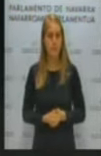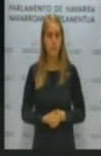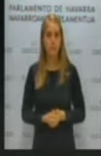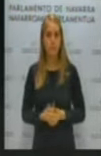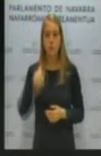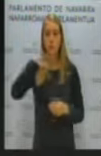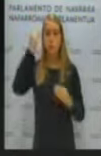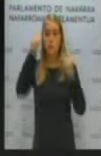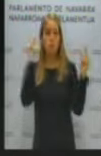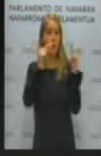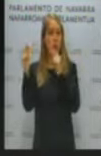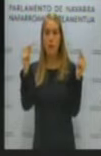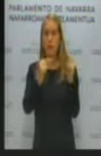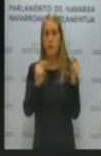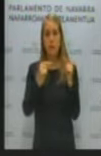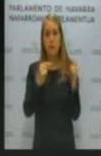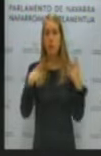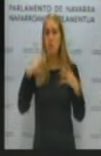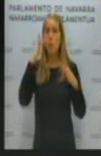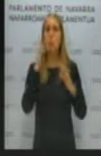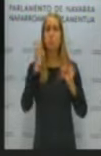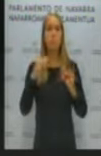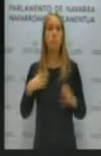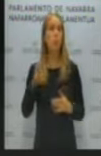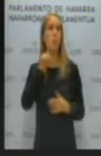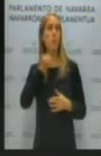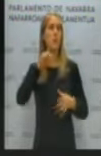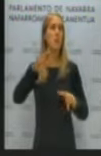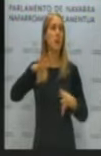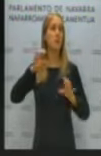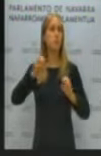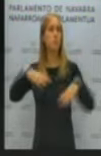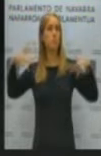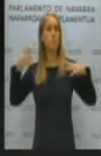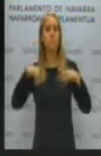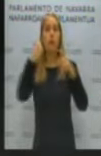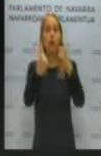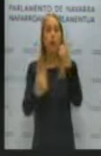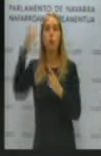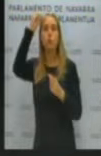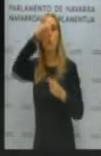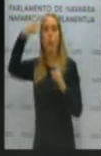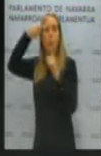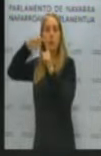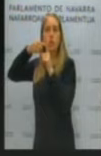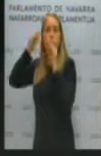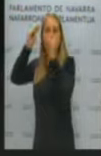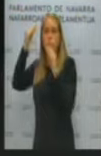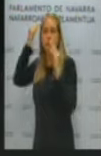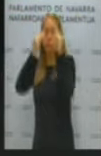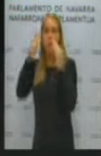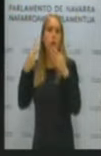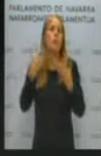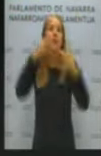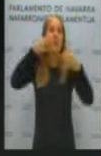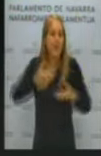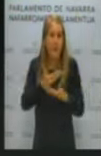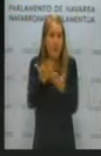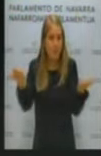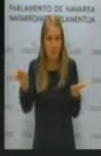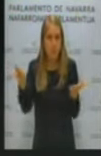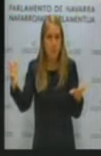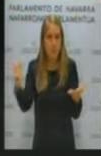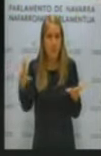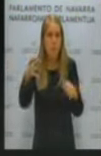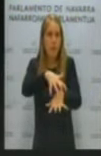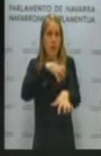debate total y absolutamente estéril, ficticio, que está en la cabeza de algunos con sus obsesiones, pero desde luego no está en la cabeza de la